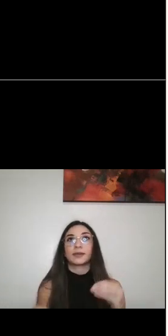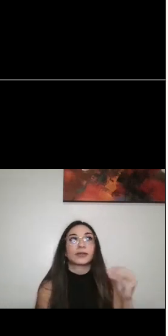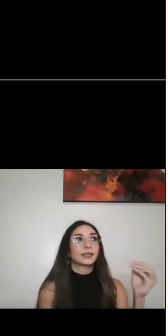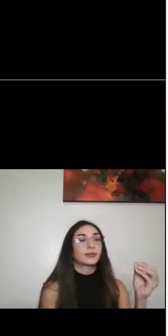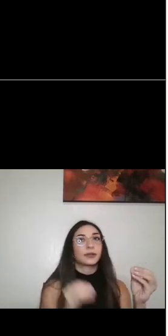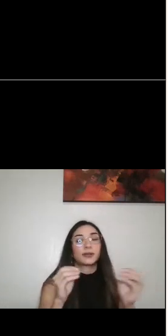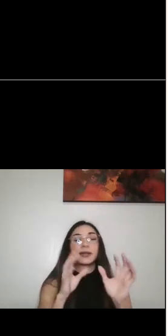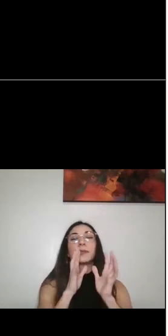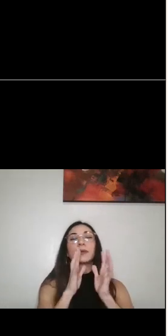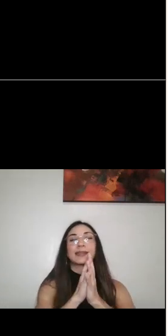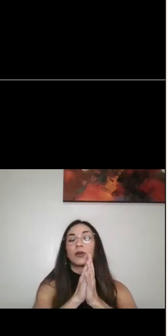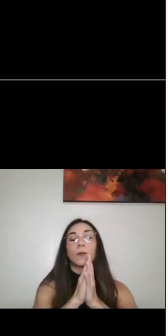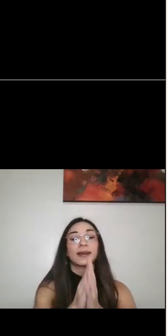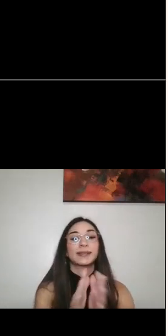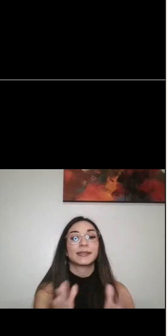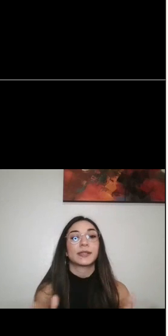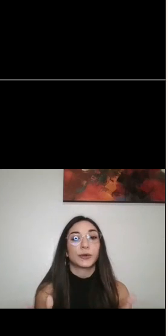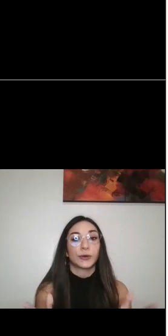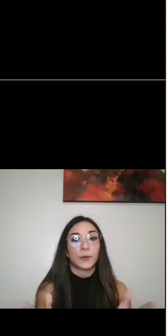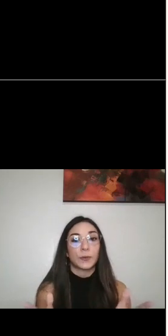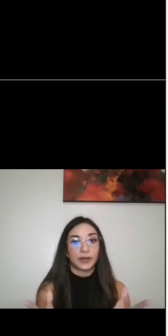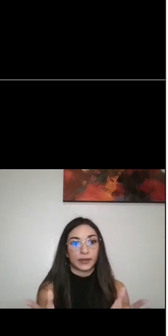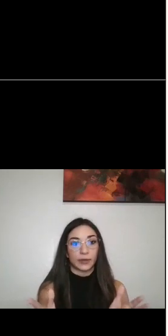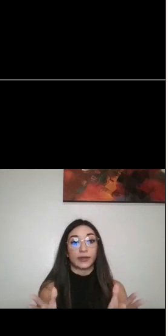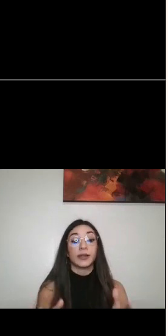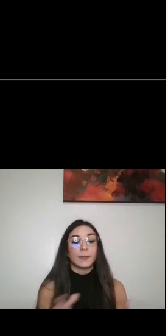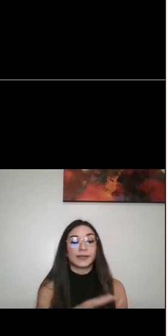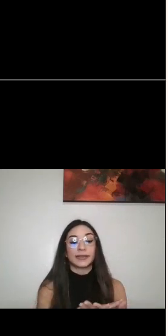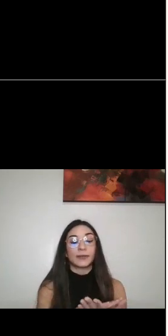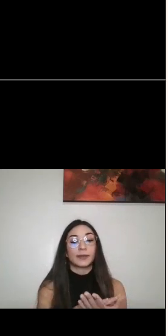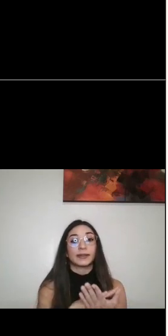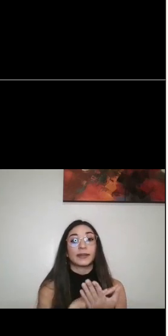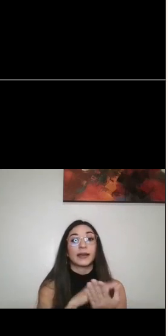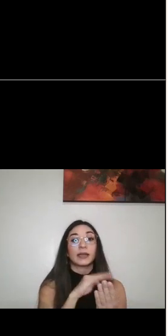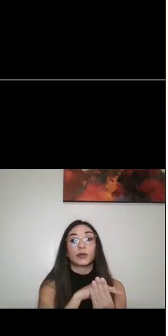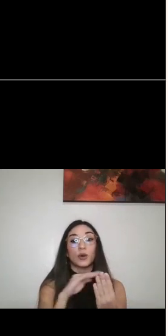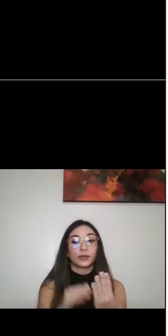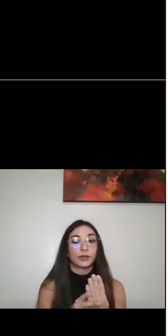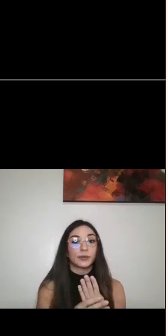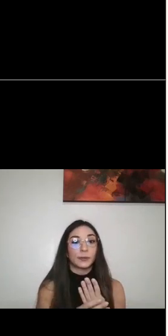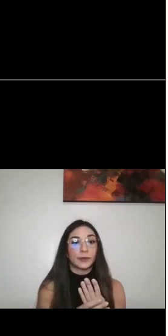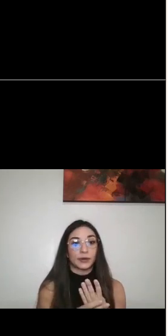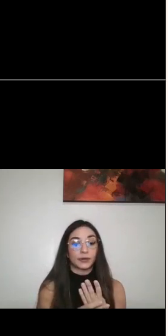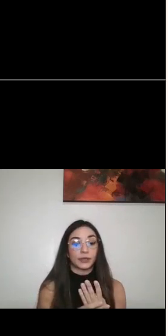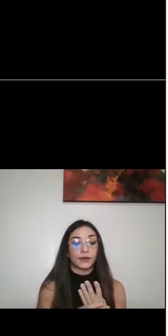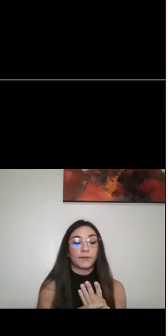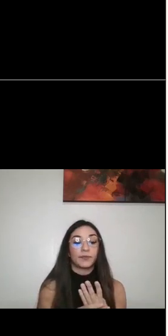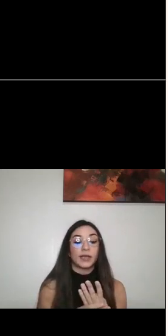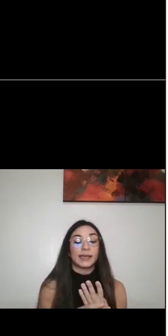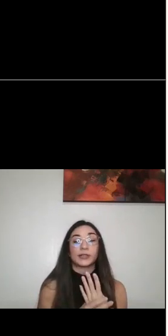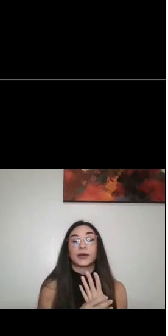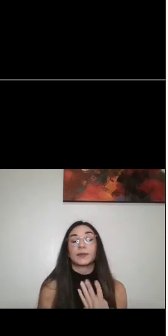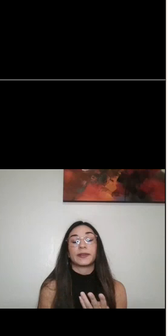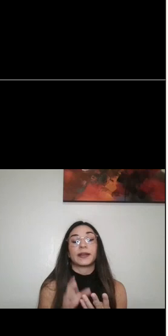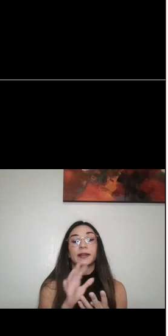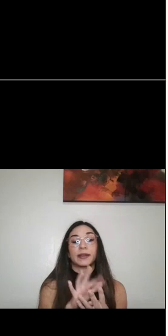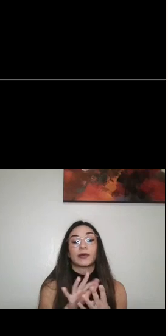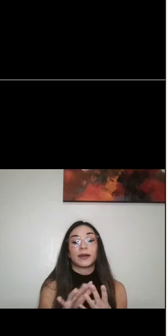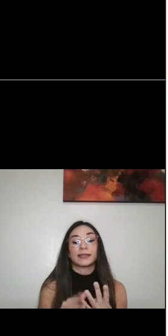que esto sea, o sea, que sea lo más sencillo de comprender, ¿verdad? Básicamente hay 4 tipos de pérdida auditiva y